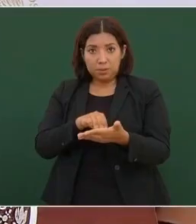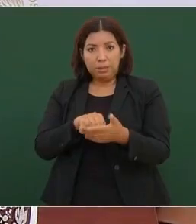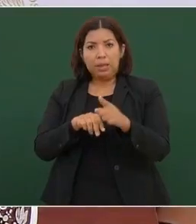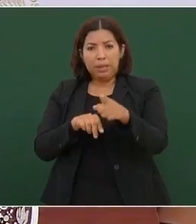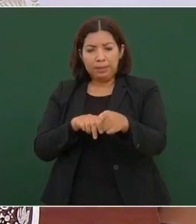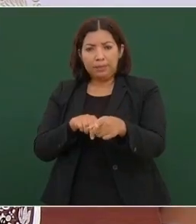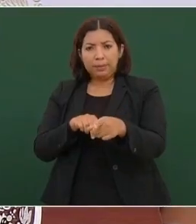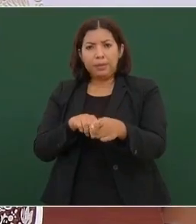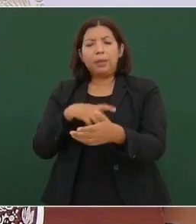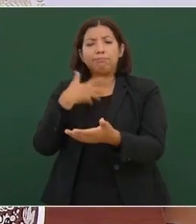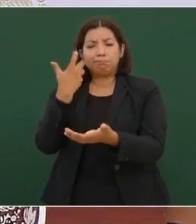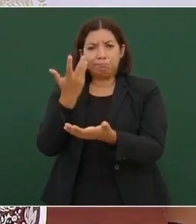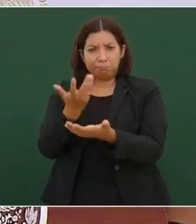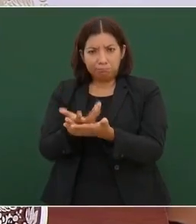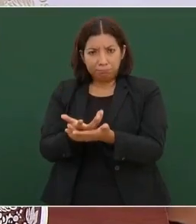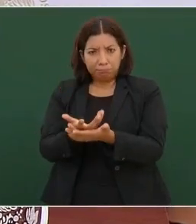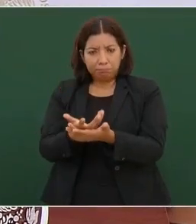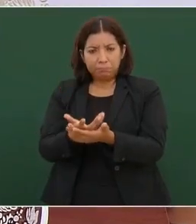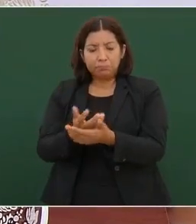Descansamos en Mérida.